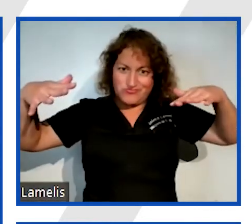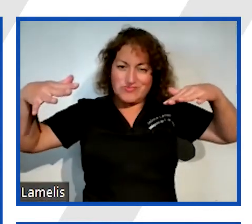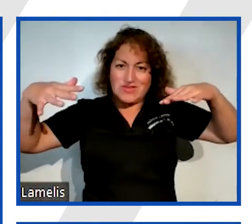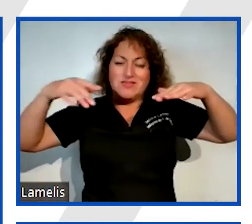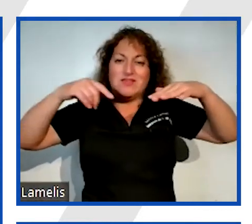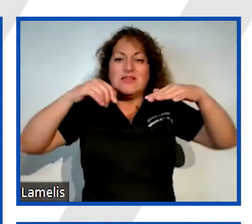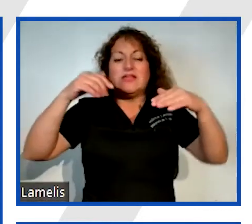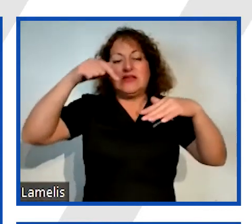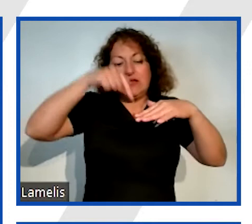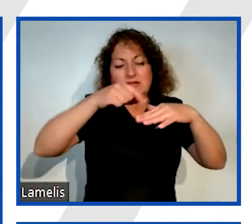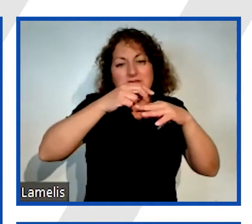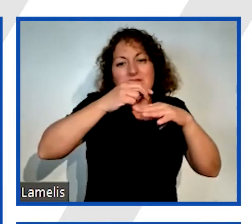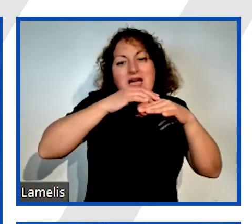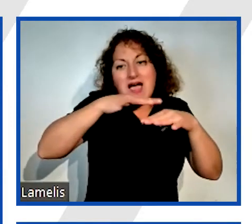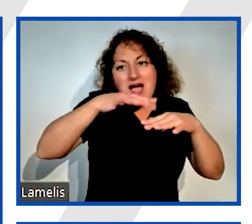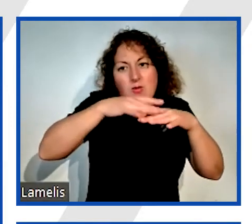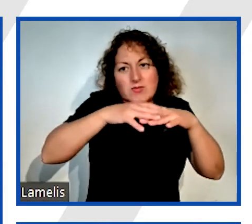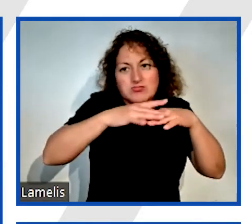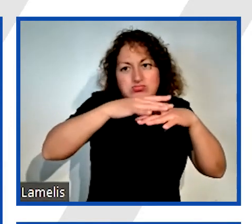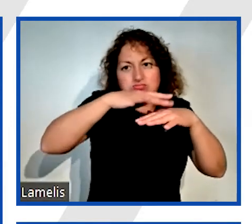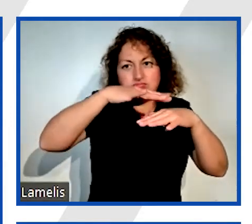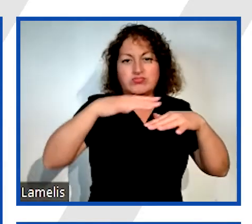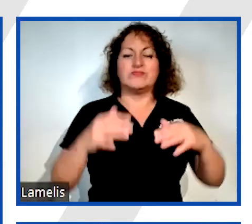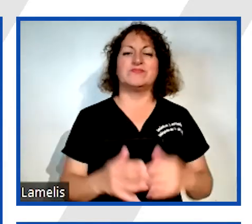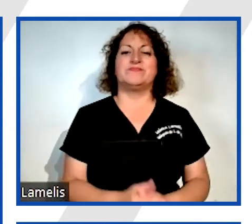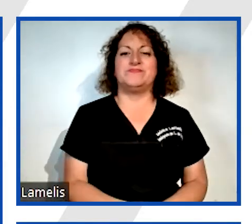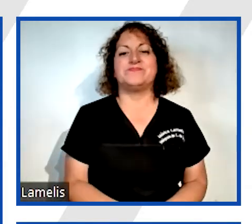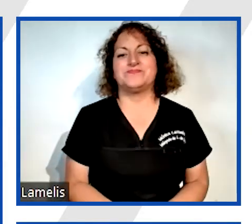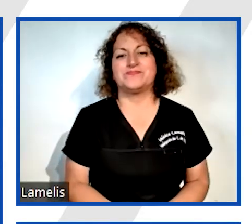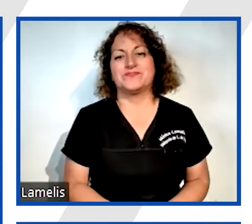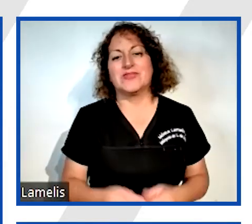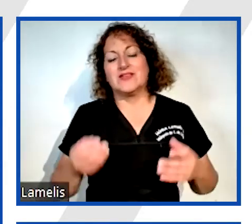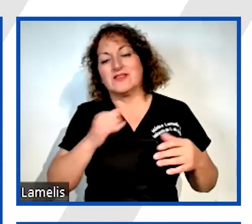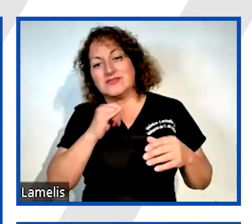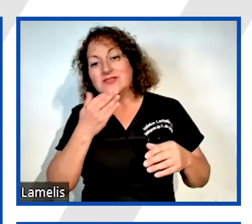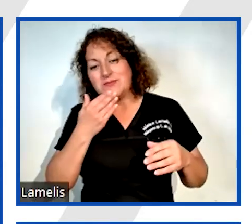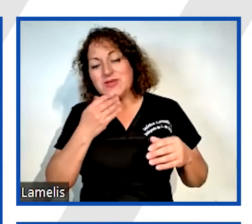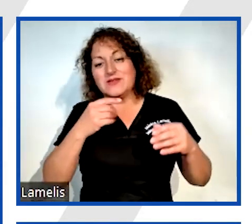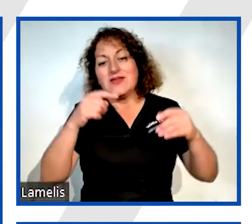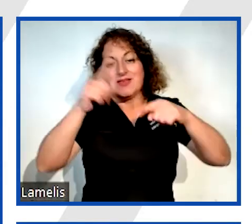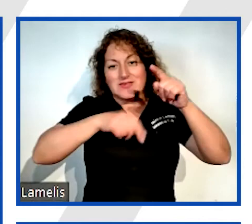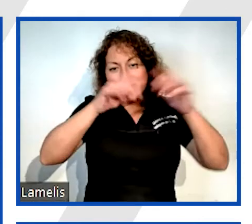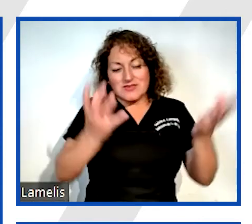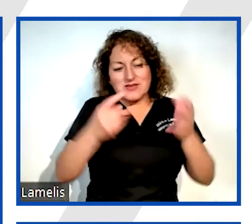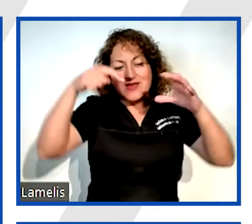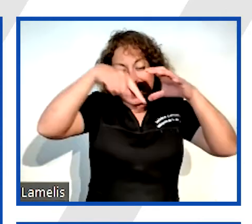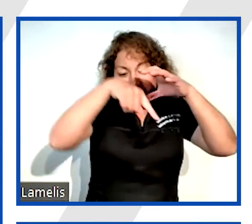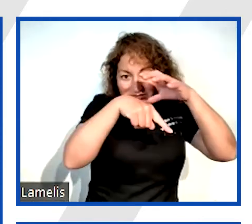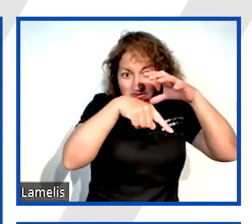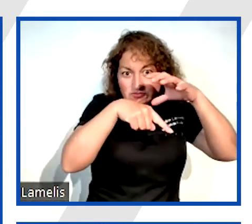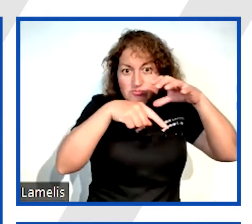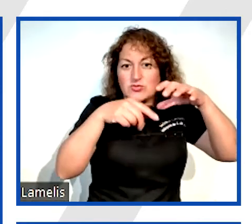que botó un montón de cosas al núcleo de la tierra y eso que lo que finalmente logró que el planeta se enfriar a tener placas tectónicas